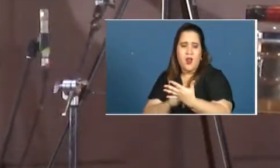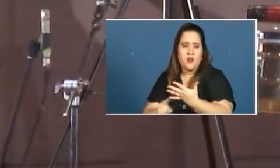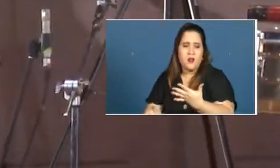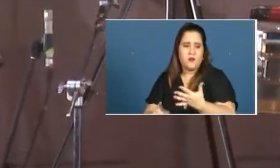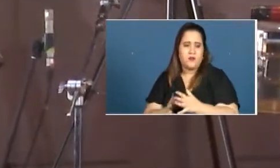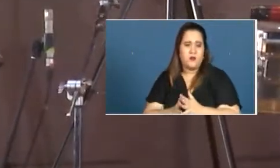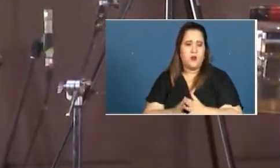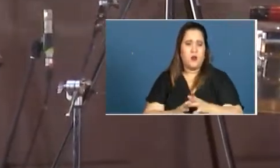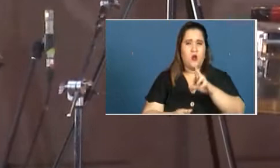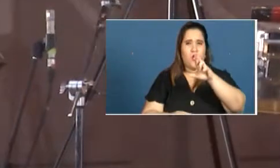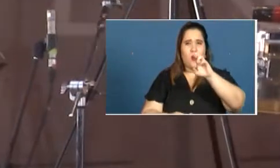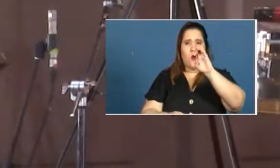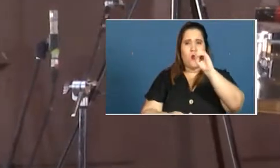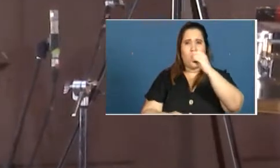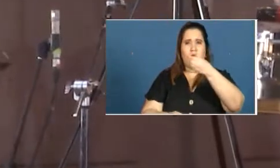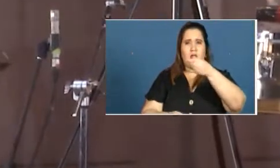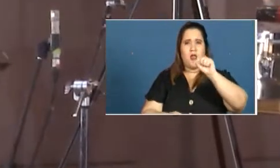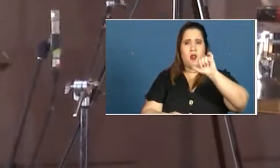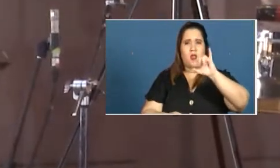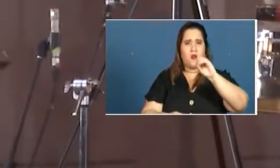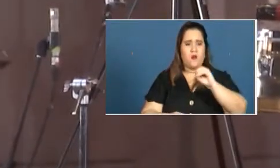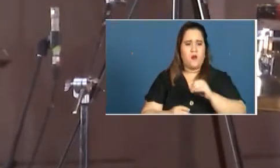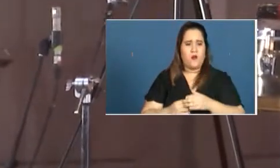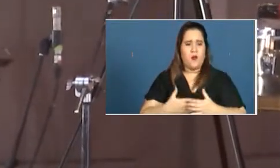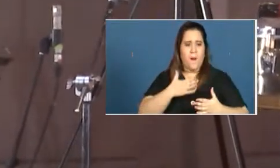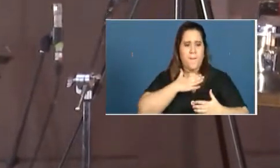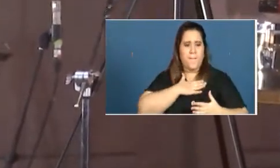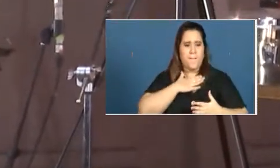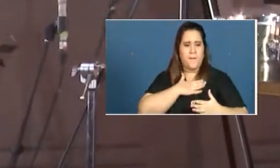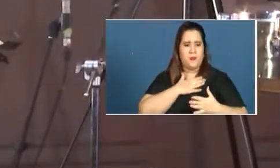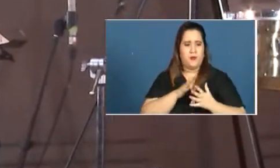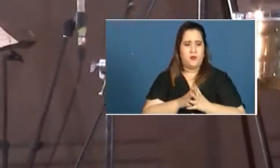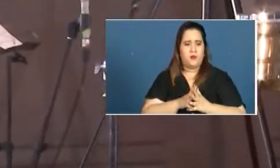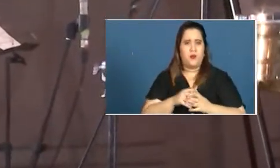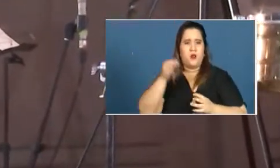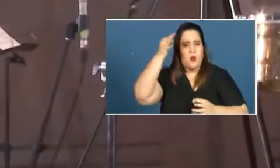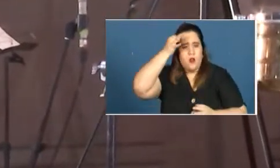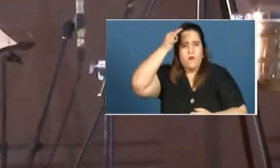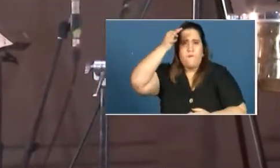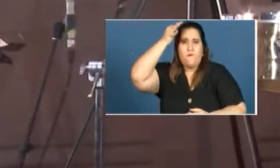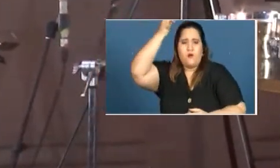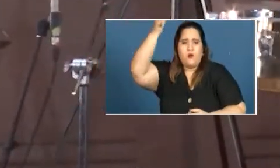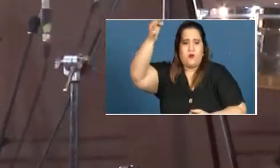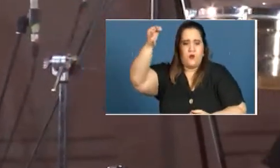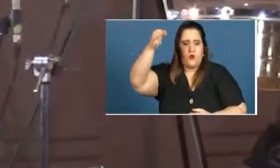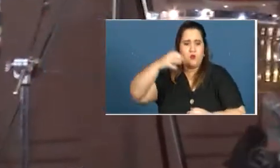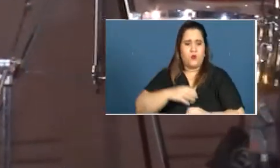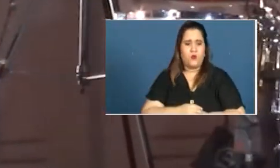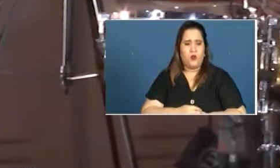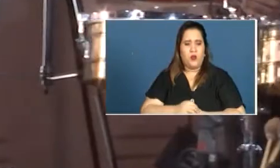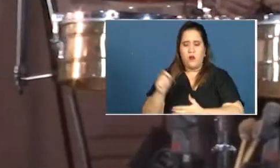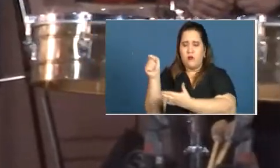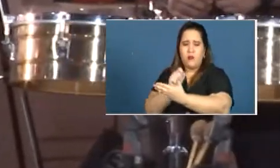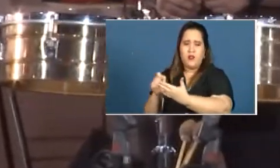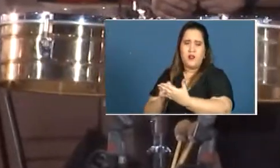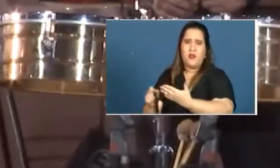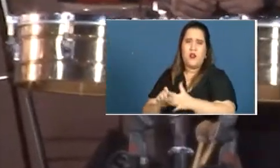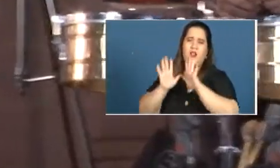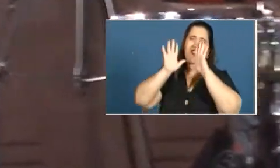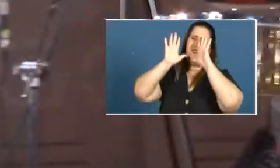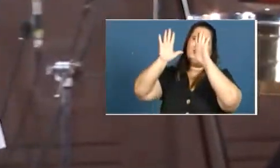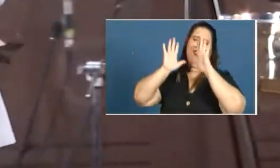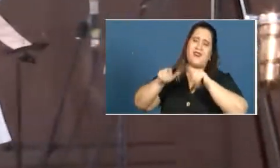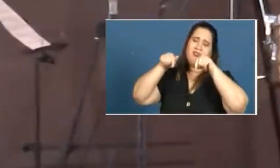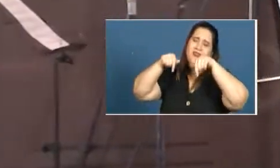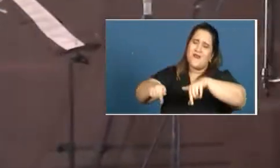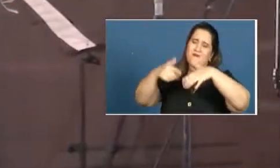de Rogelio García. Para mí, el futuro de compositores excelentes en